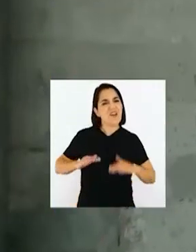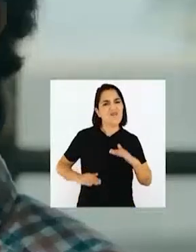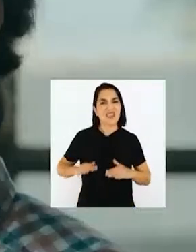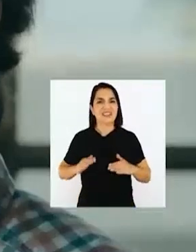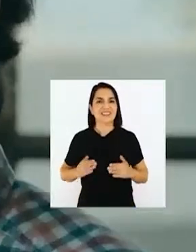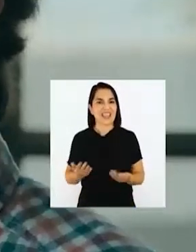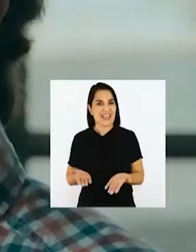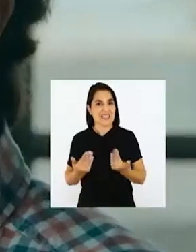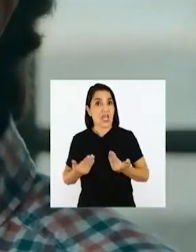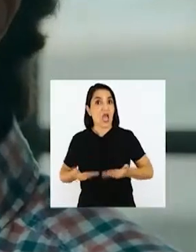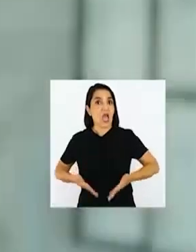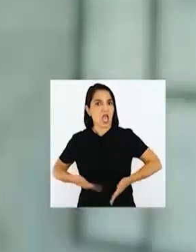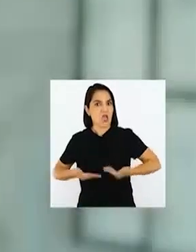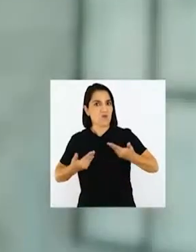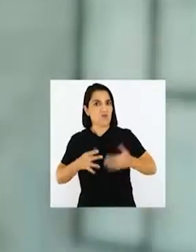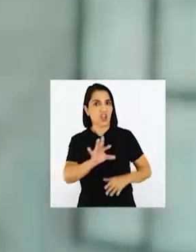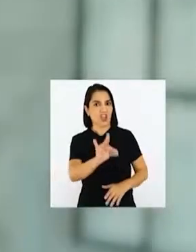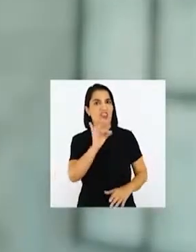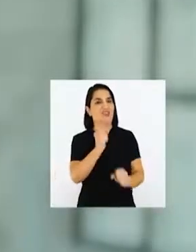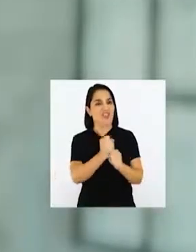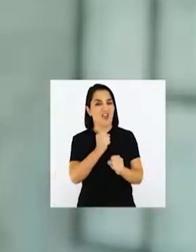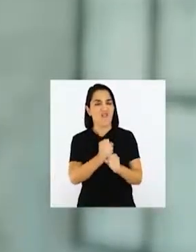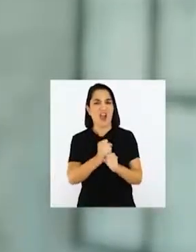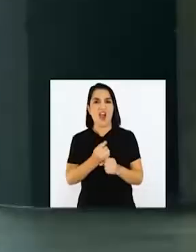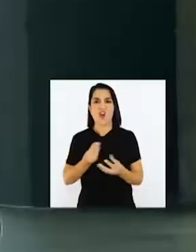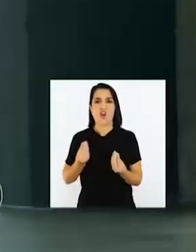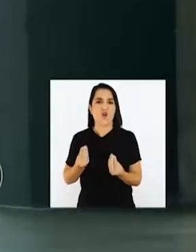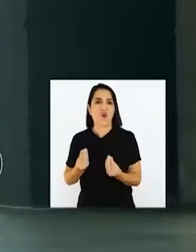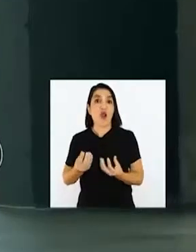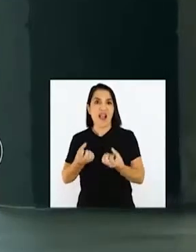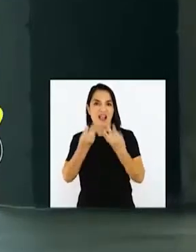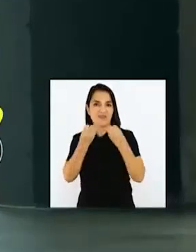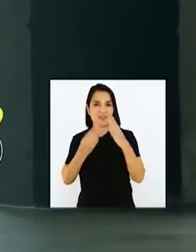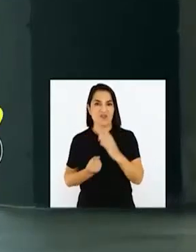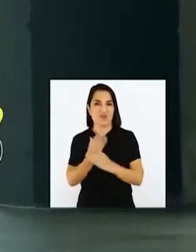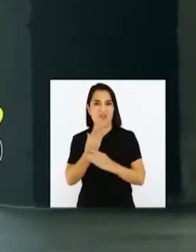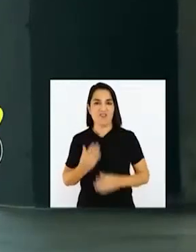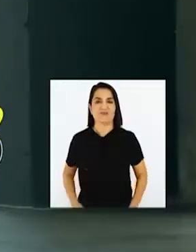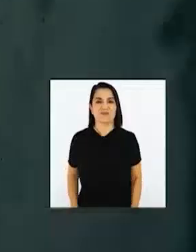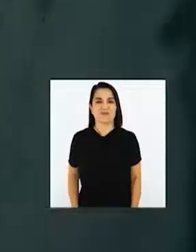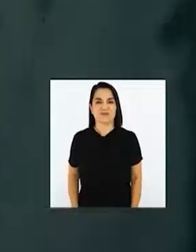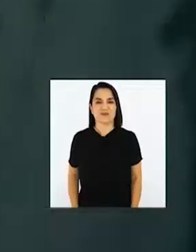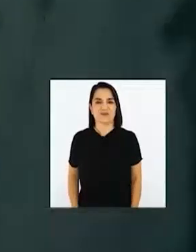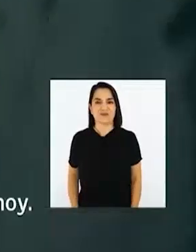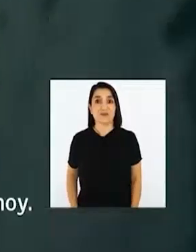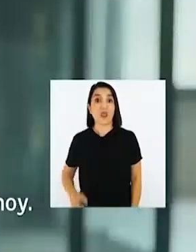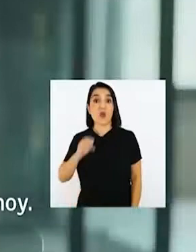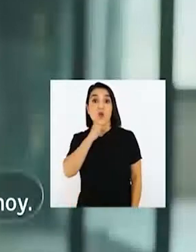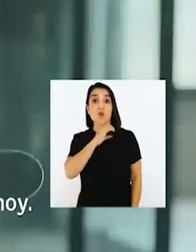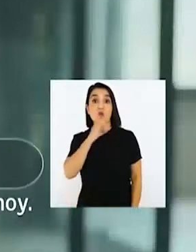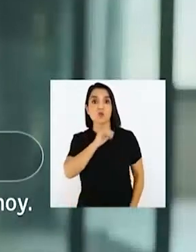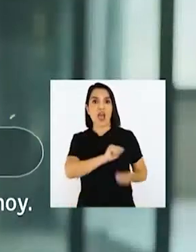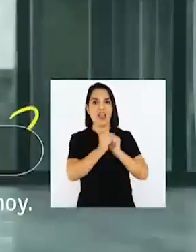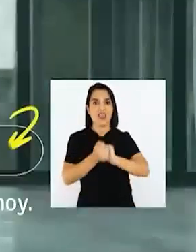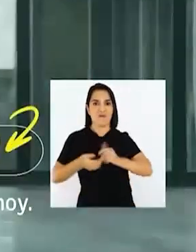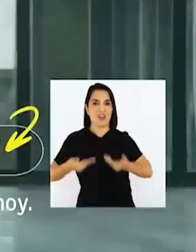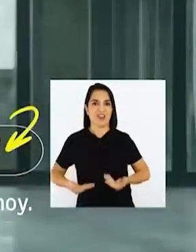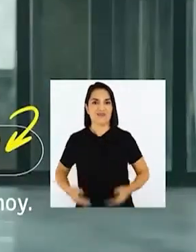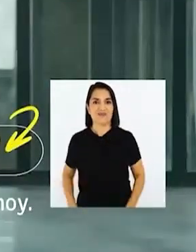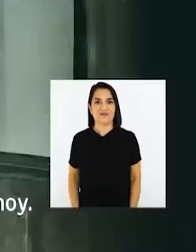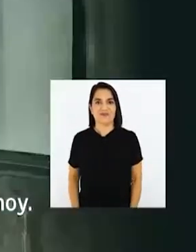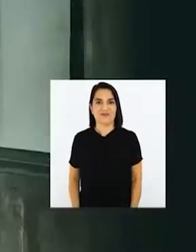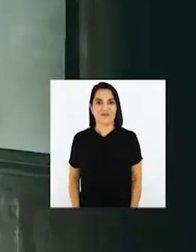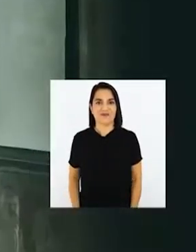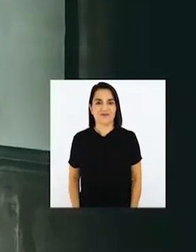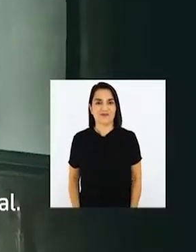Hay veces en que uno necesita un impulso para encontrar ese empleo, como capacitarnos en nuevas áreas. Concursos que se adapten a los tiempos